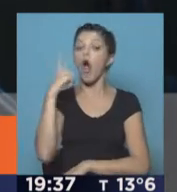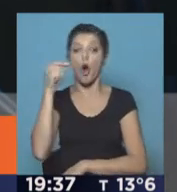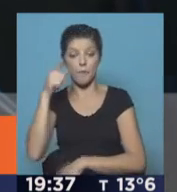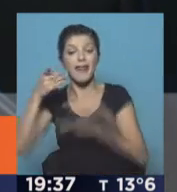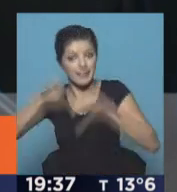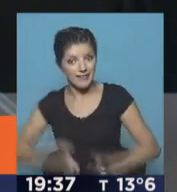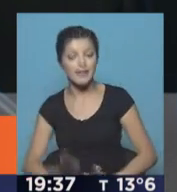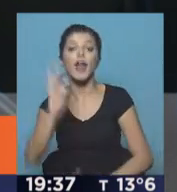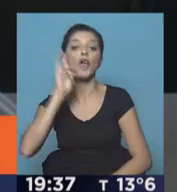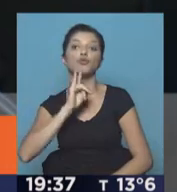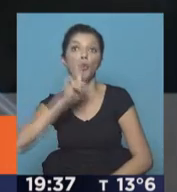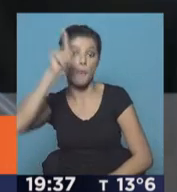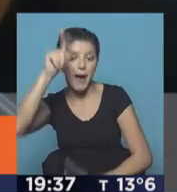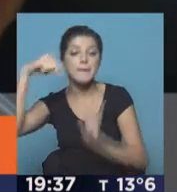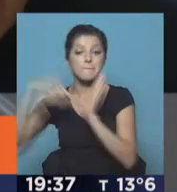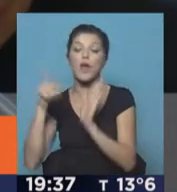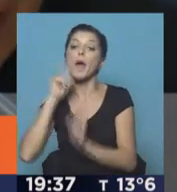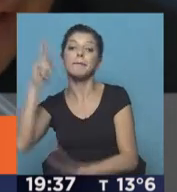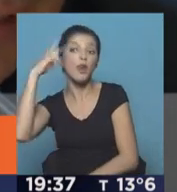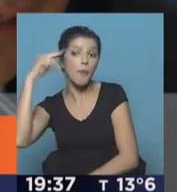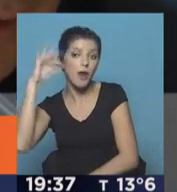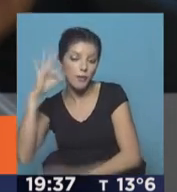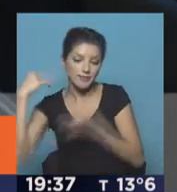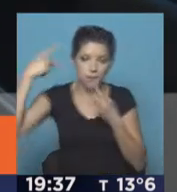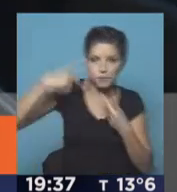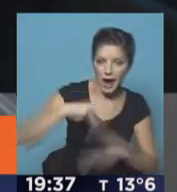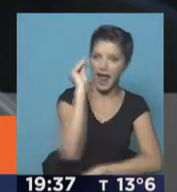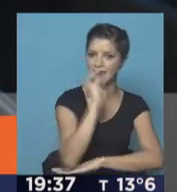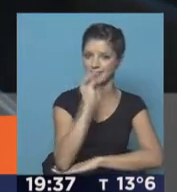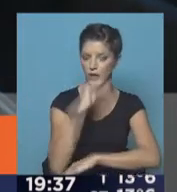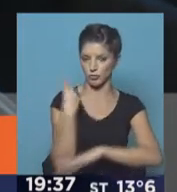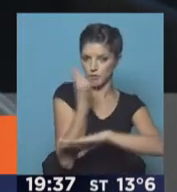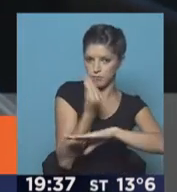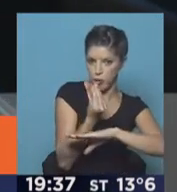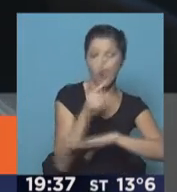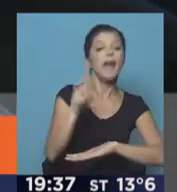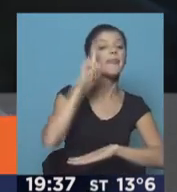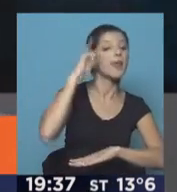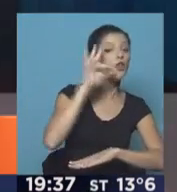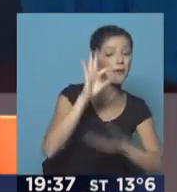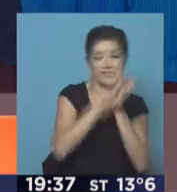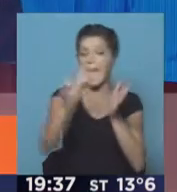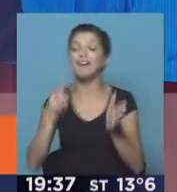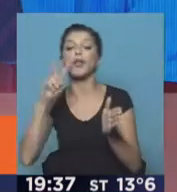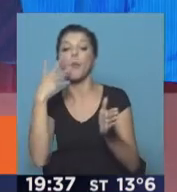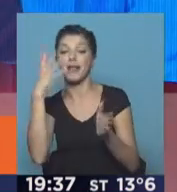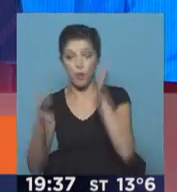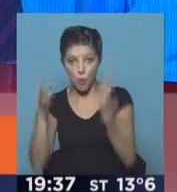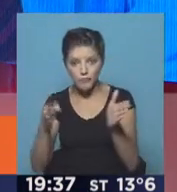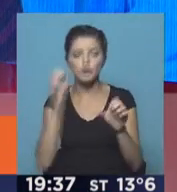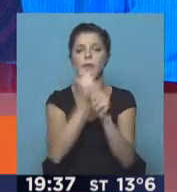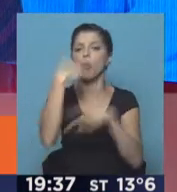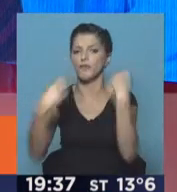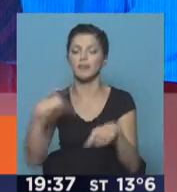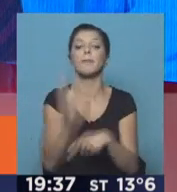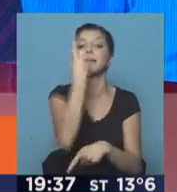se instaló en Santa Cruz en los 90 y cumplió distintos cargos desde el 90 hasta el 2004, primero en Obras Públicas de Río